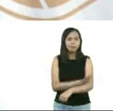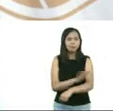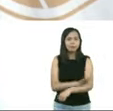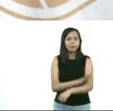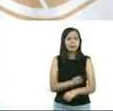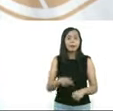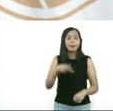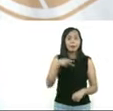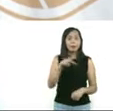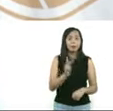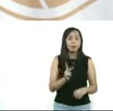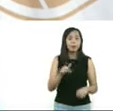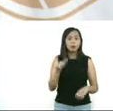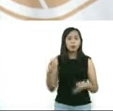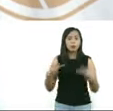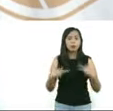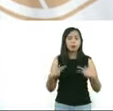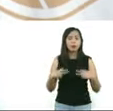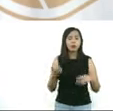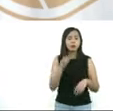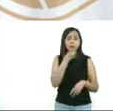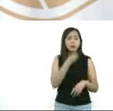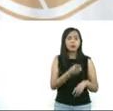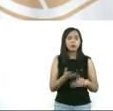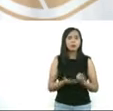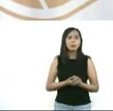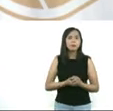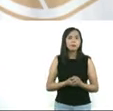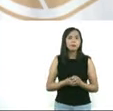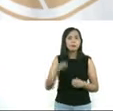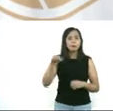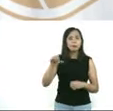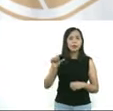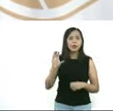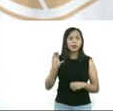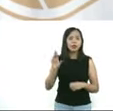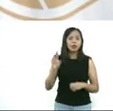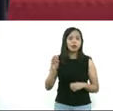Pero nadie dice lo que está diciendo Macron.